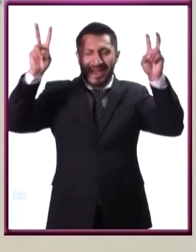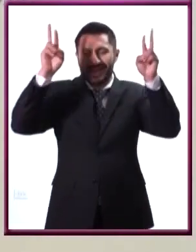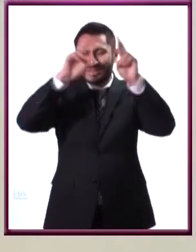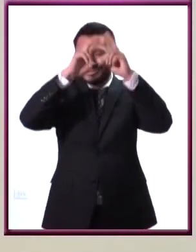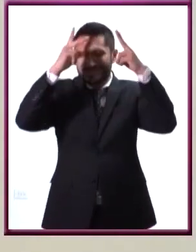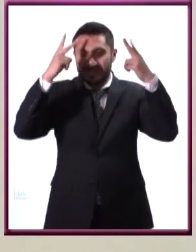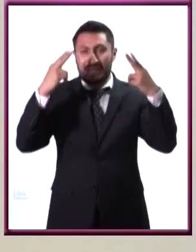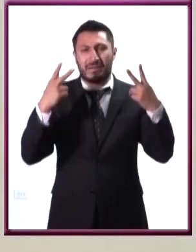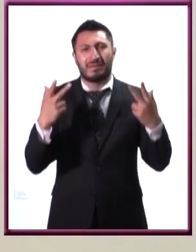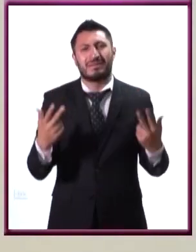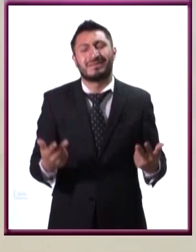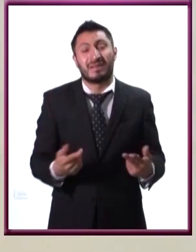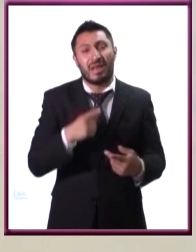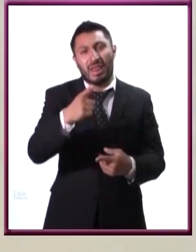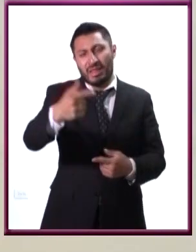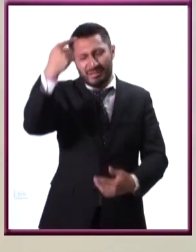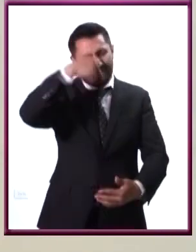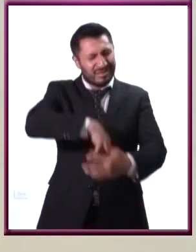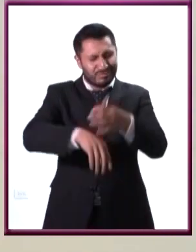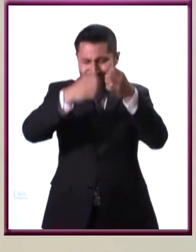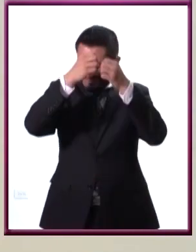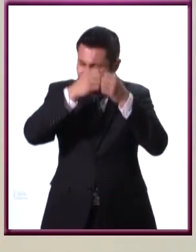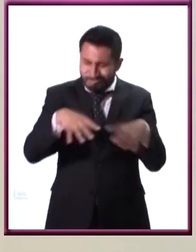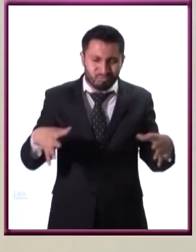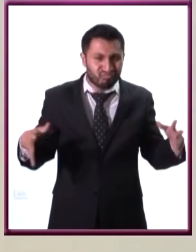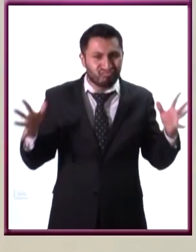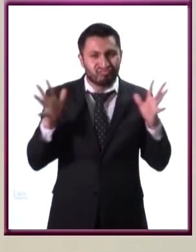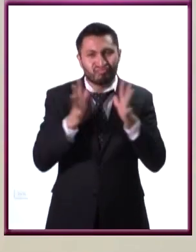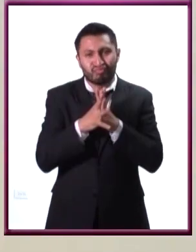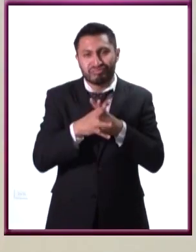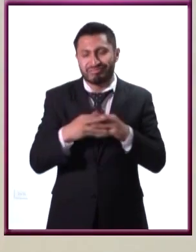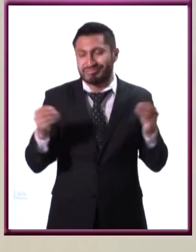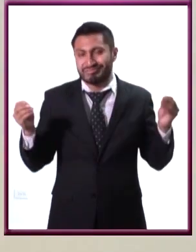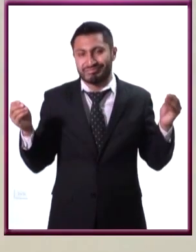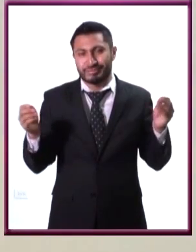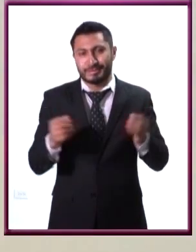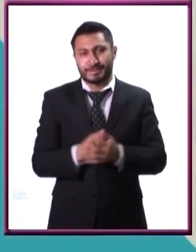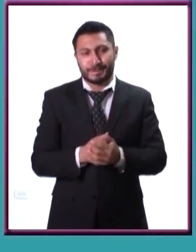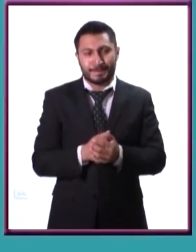mar de estupor. Estás perdido, Altazor.